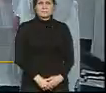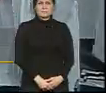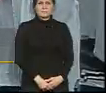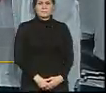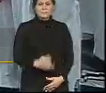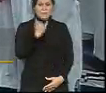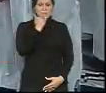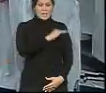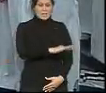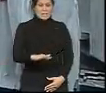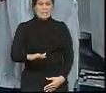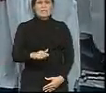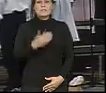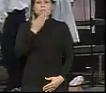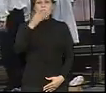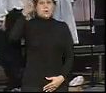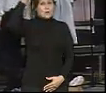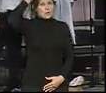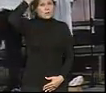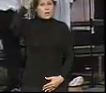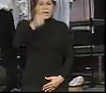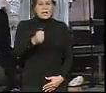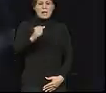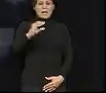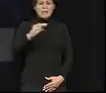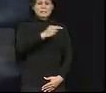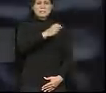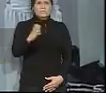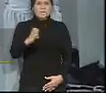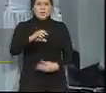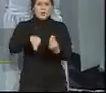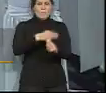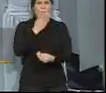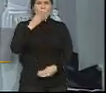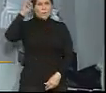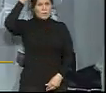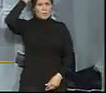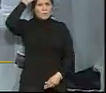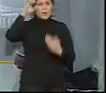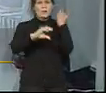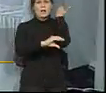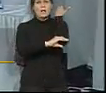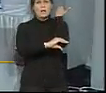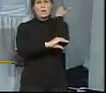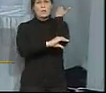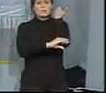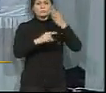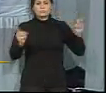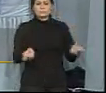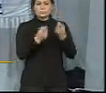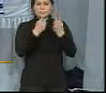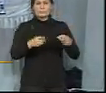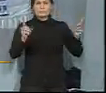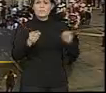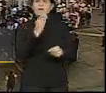El coro de niños y niñas AC Imbuya Guaraní de la Asociación Territorial Pueblos Originarios del Departamento de Caaguazú entonaron la